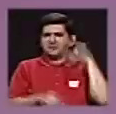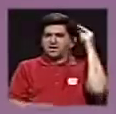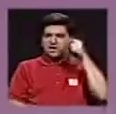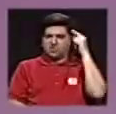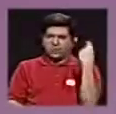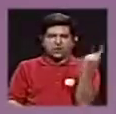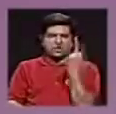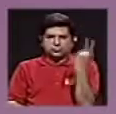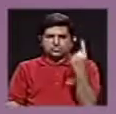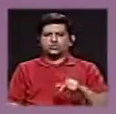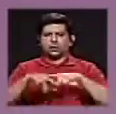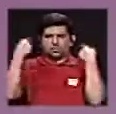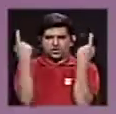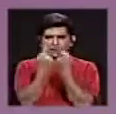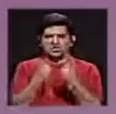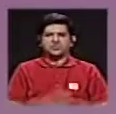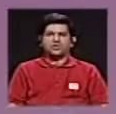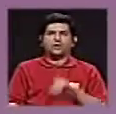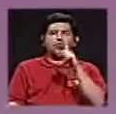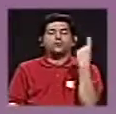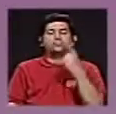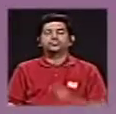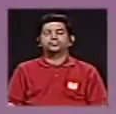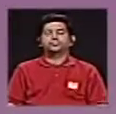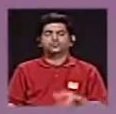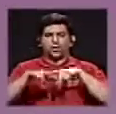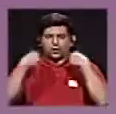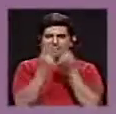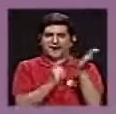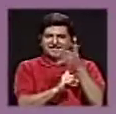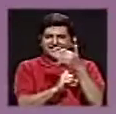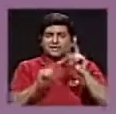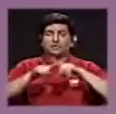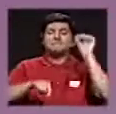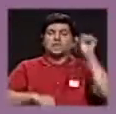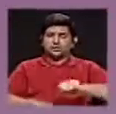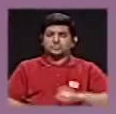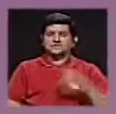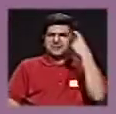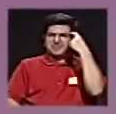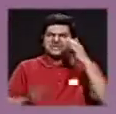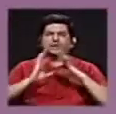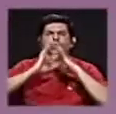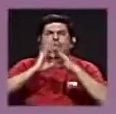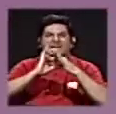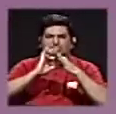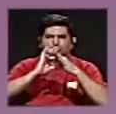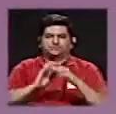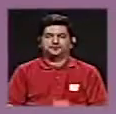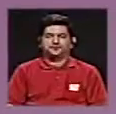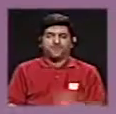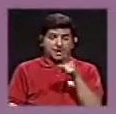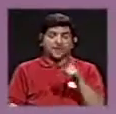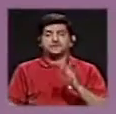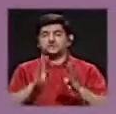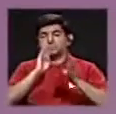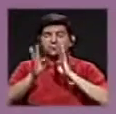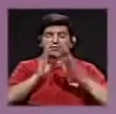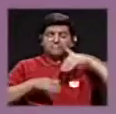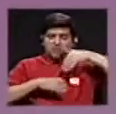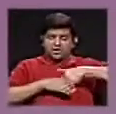solo de partidos o con una bandera de un solo partido pero si lo harían bajo una bandera de coalición y eso también lleva a lo que muchos hablo del